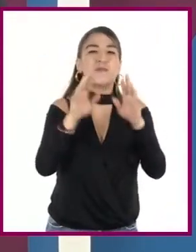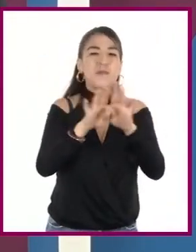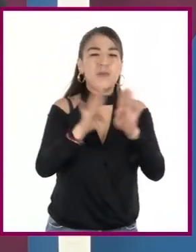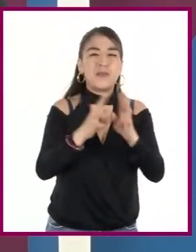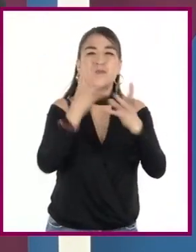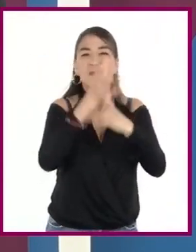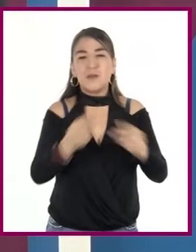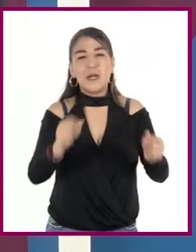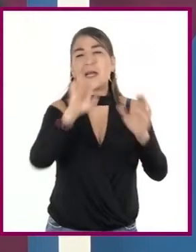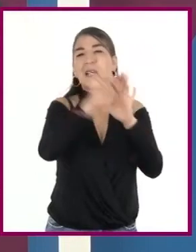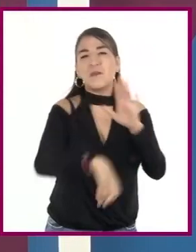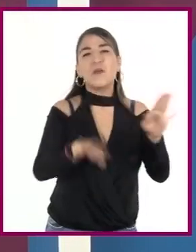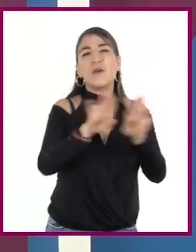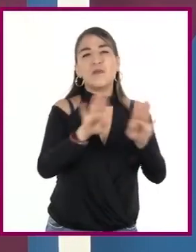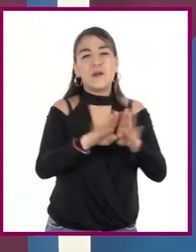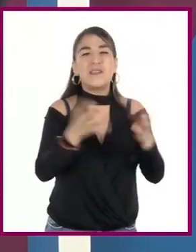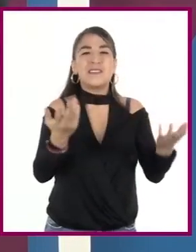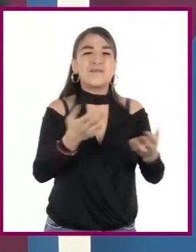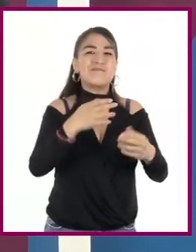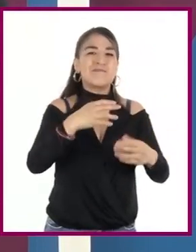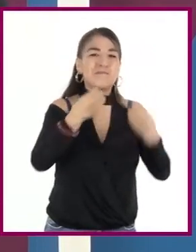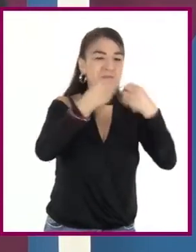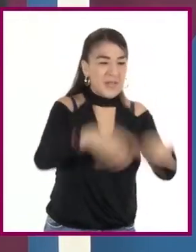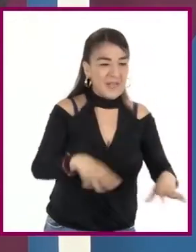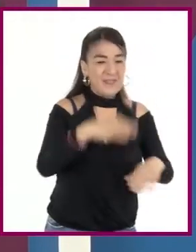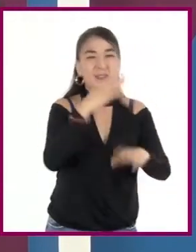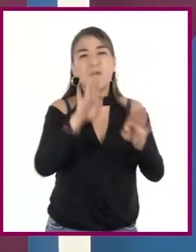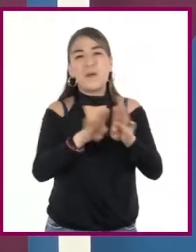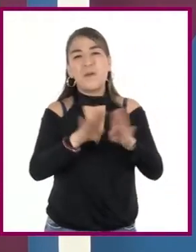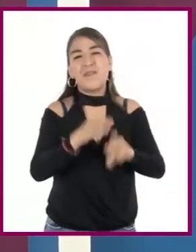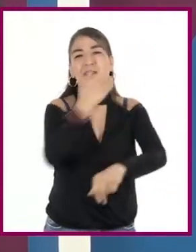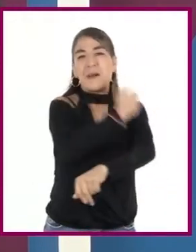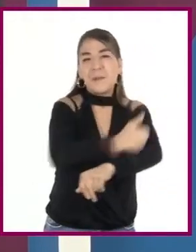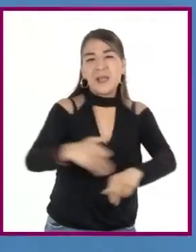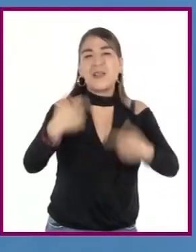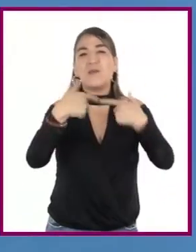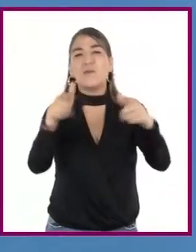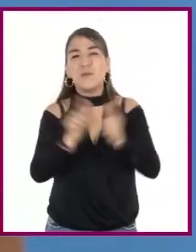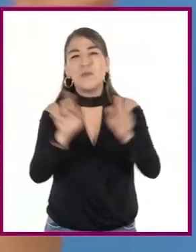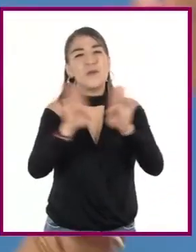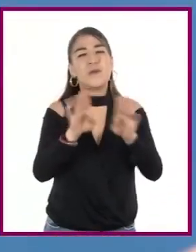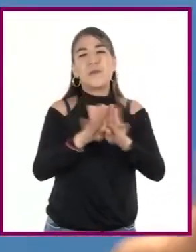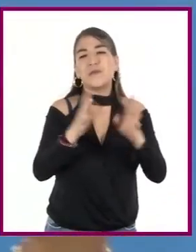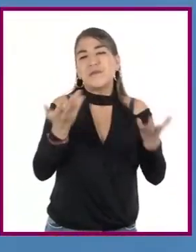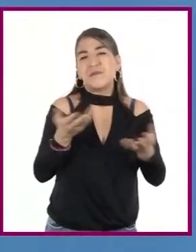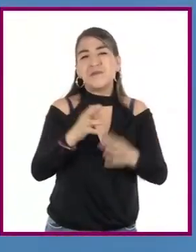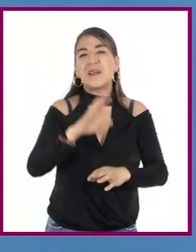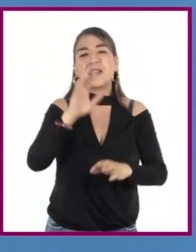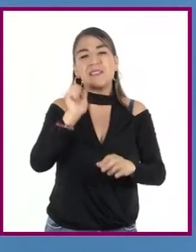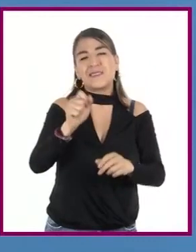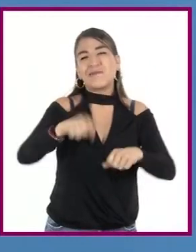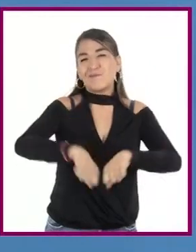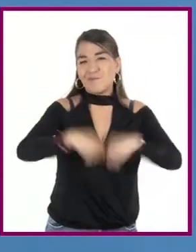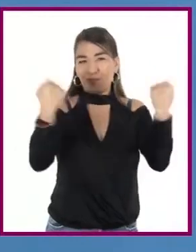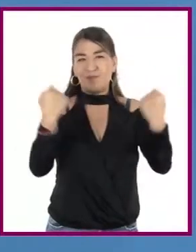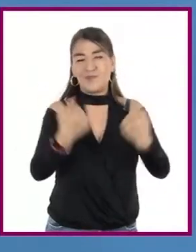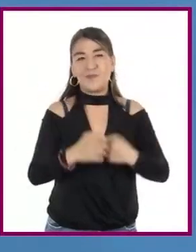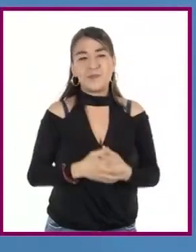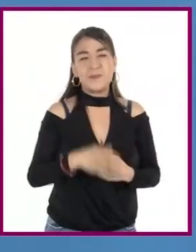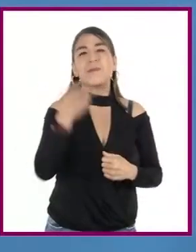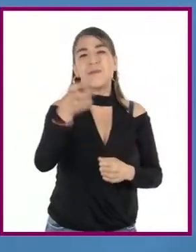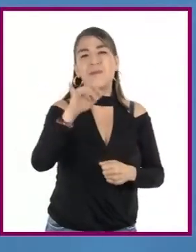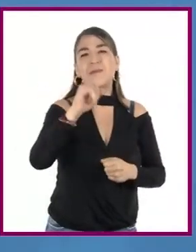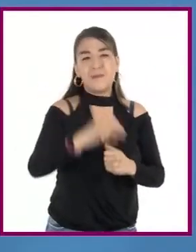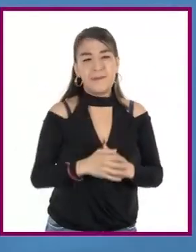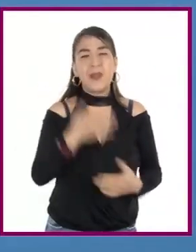en la relación con otras personas y grupos. Así es, maestro. Veamos